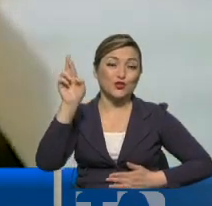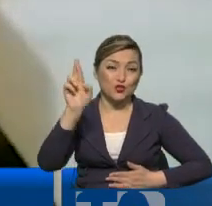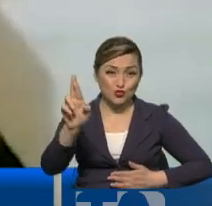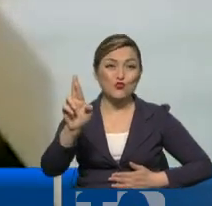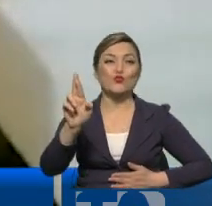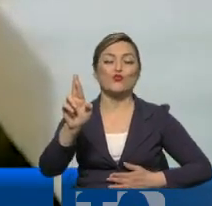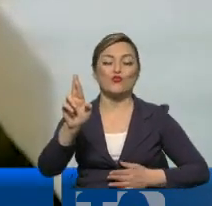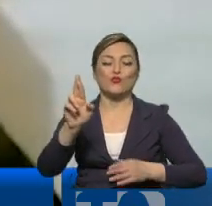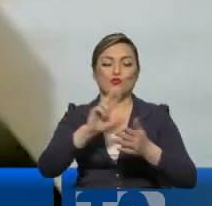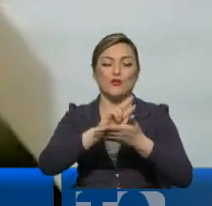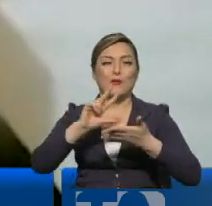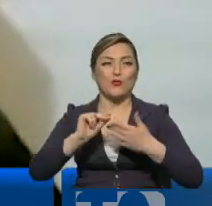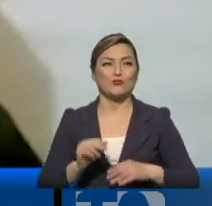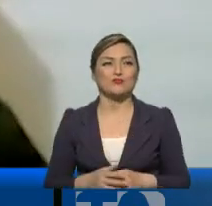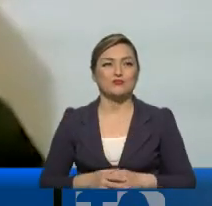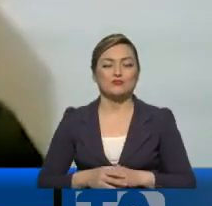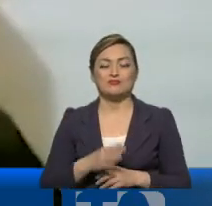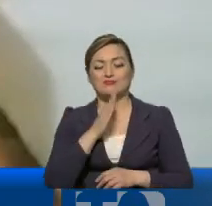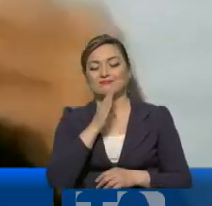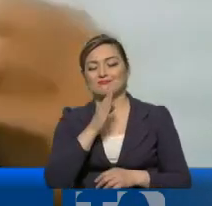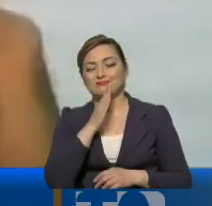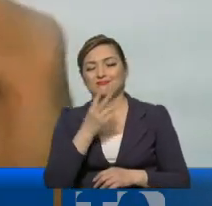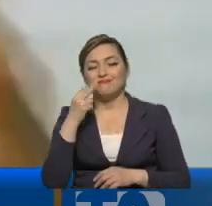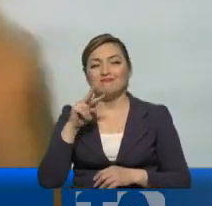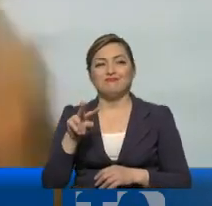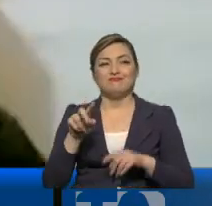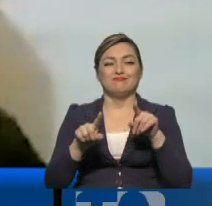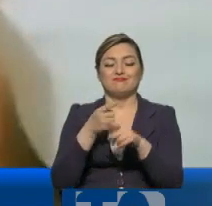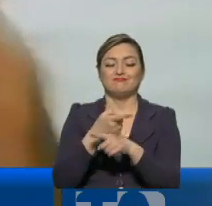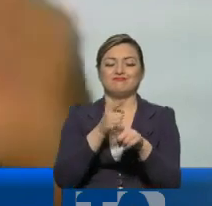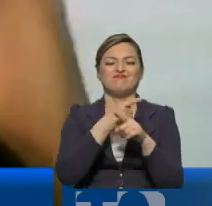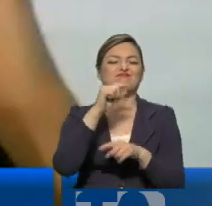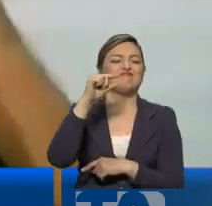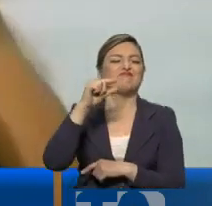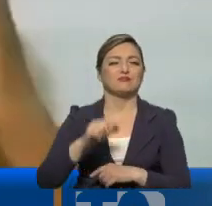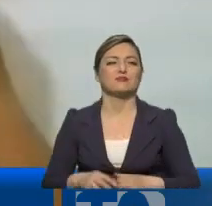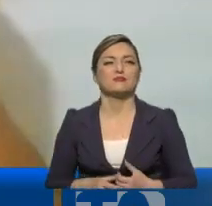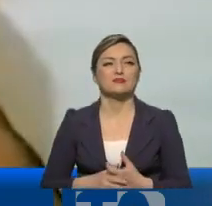Napo. Pero como digo, no es siempre. Y luego tienen algunas diferencias chiquitas